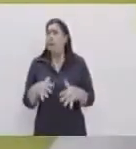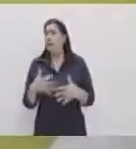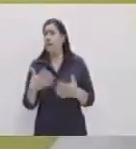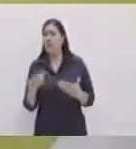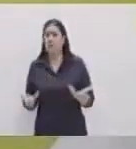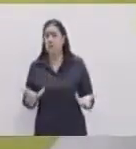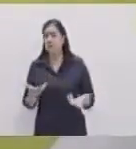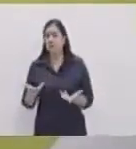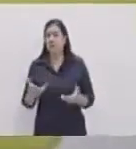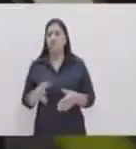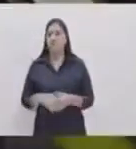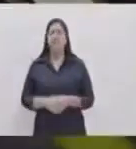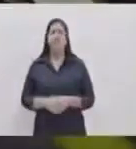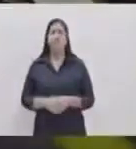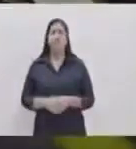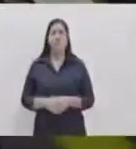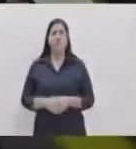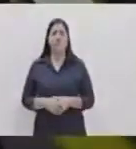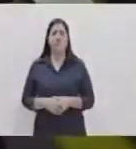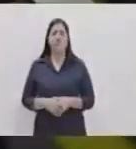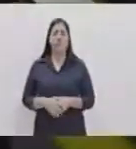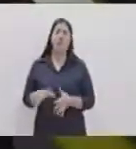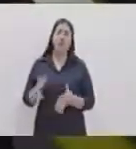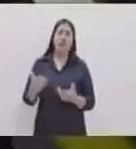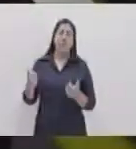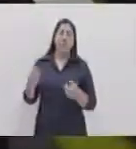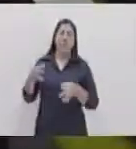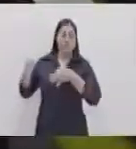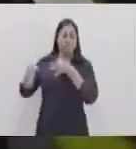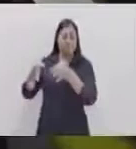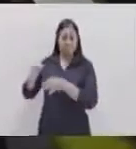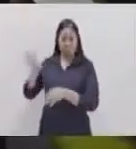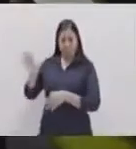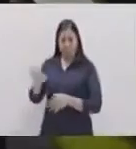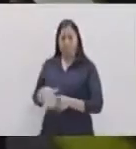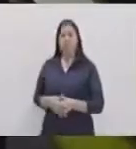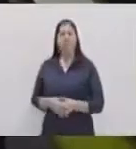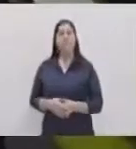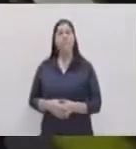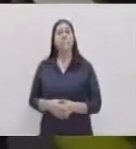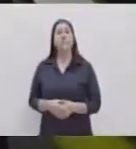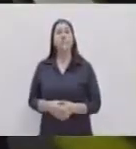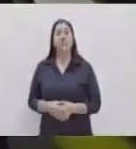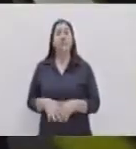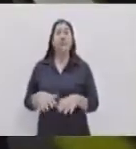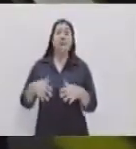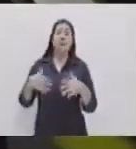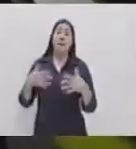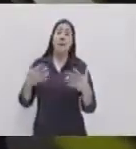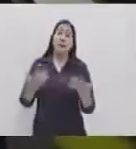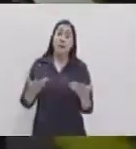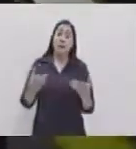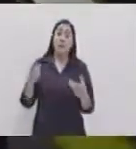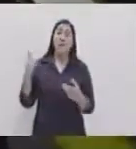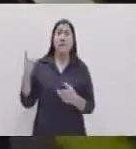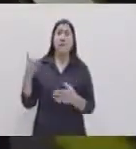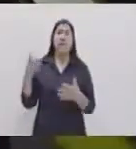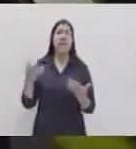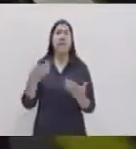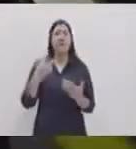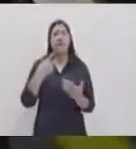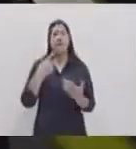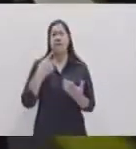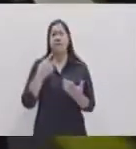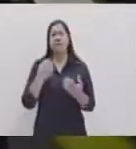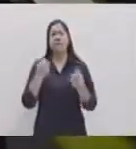usted podría ampliarnos un poco más el término. Claro que sí, Claudia. Resulta que las contaminaciones